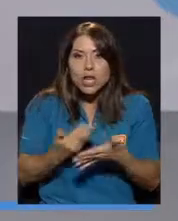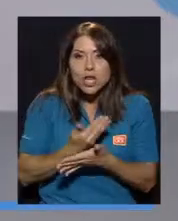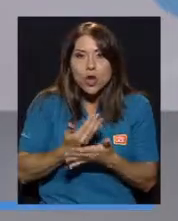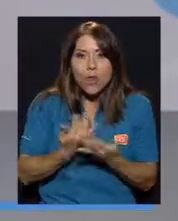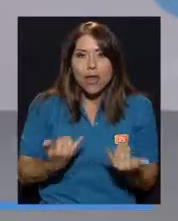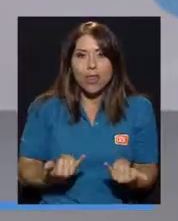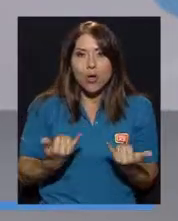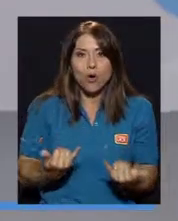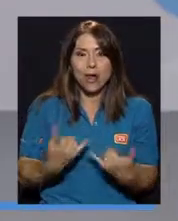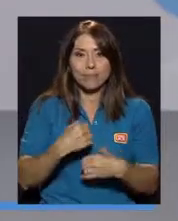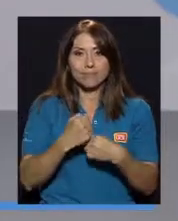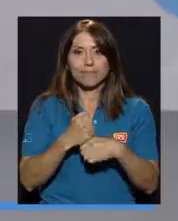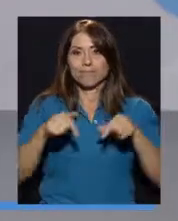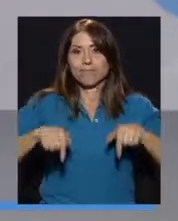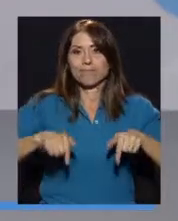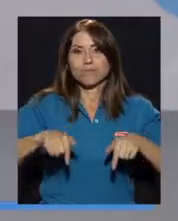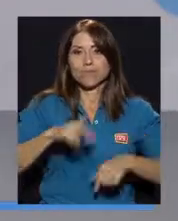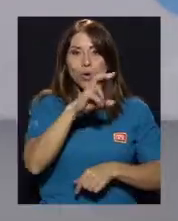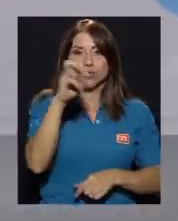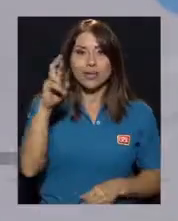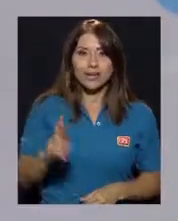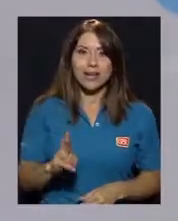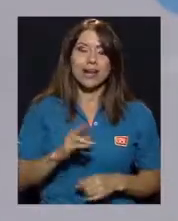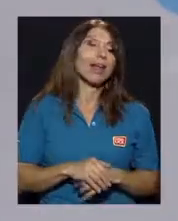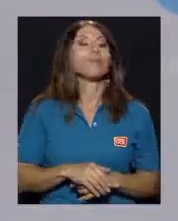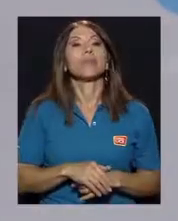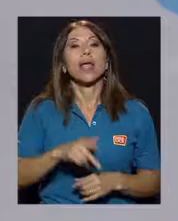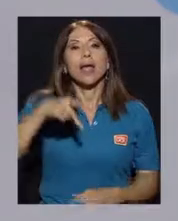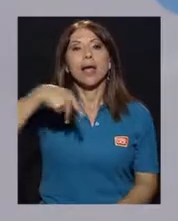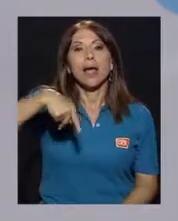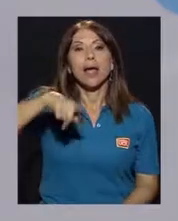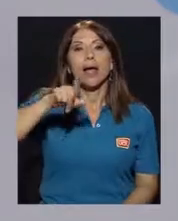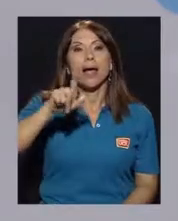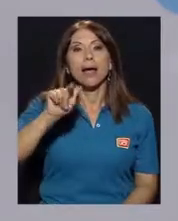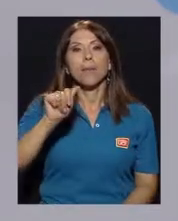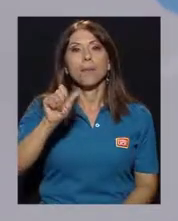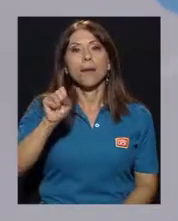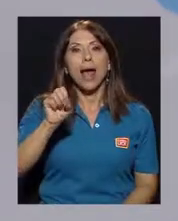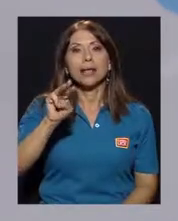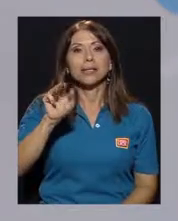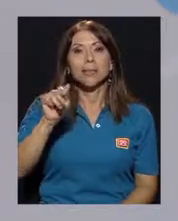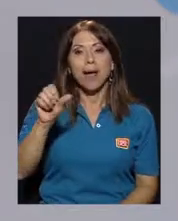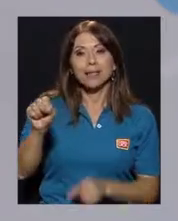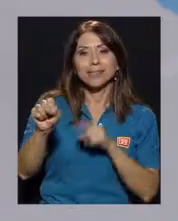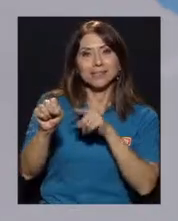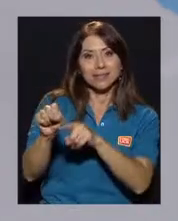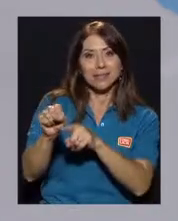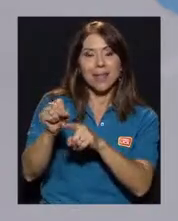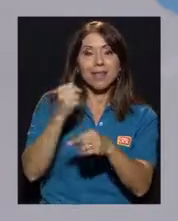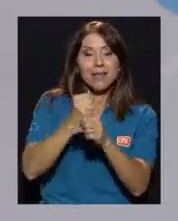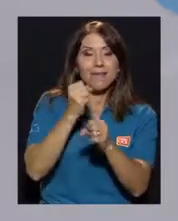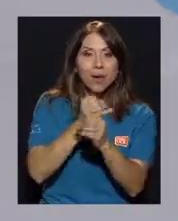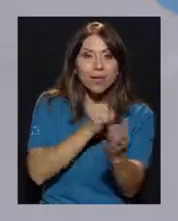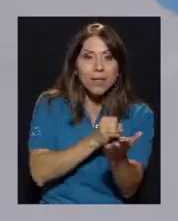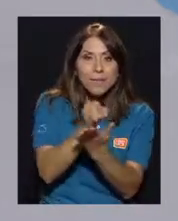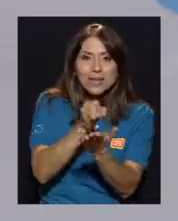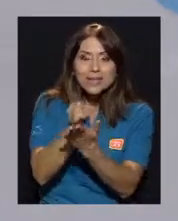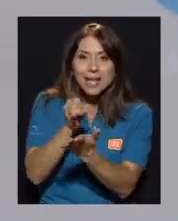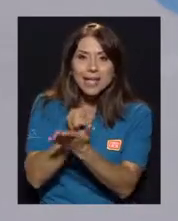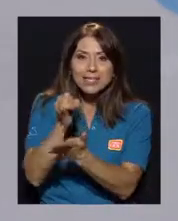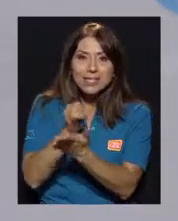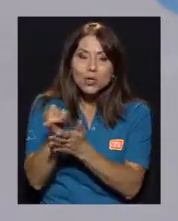esté realizando en costa rica y definitivamente los plasmas el trabajo que se está haciendo a nivel de investigación y lo